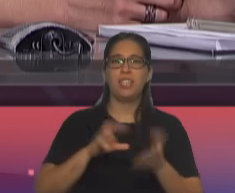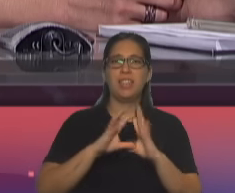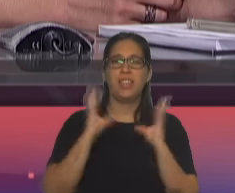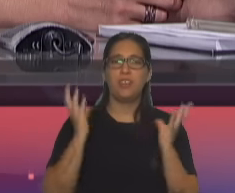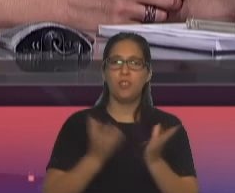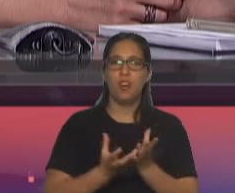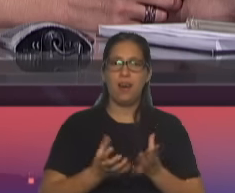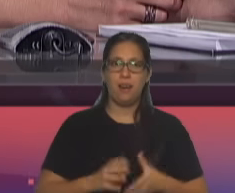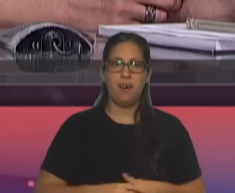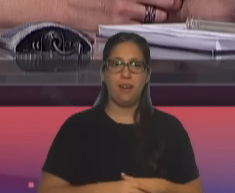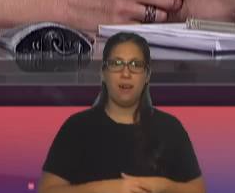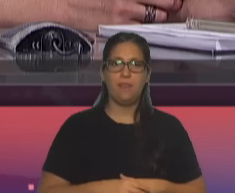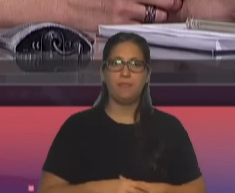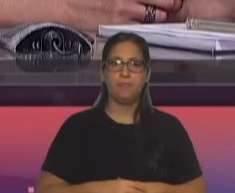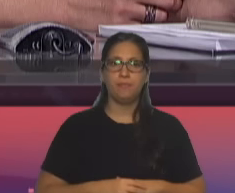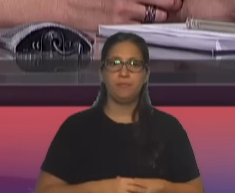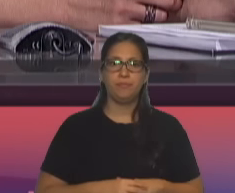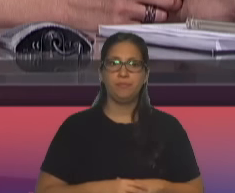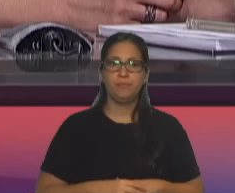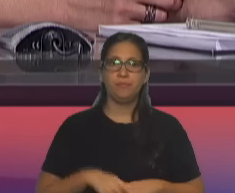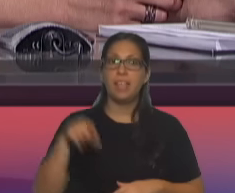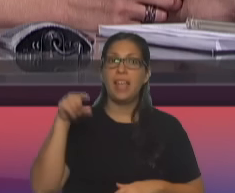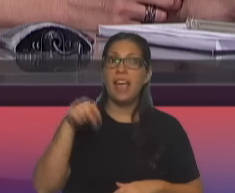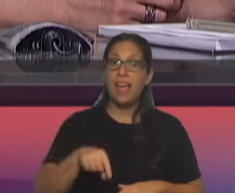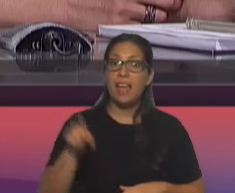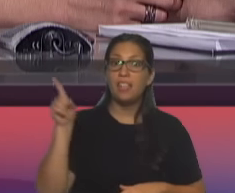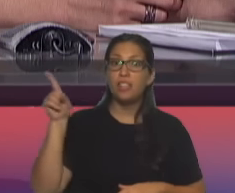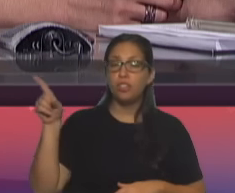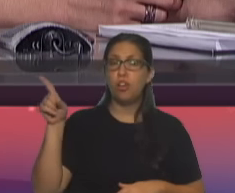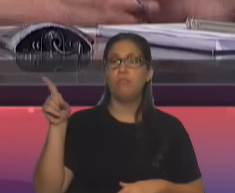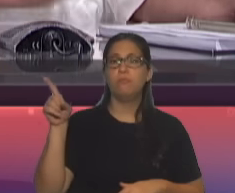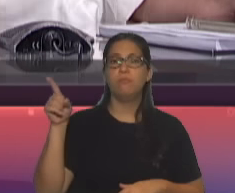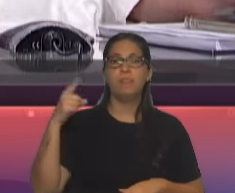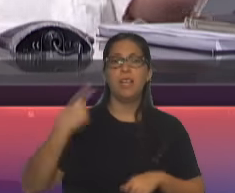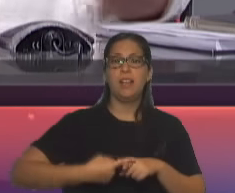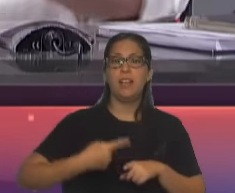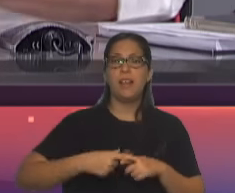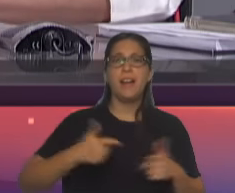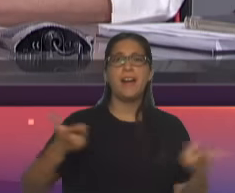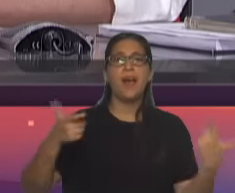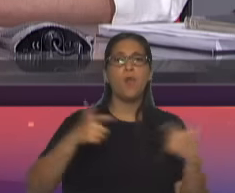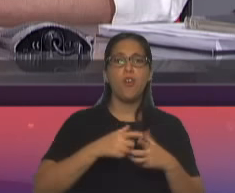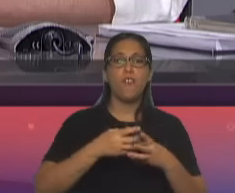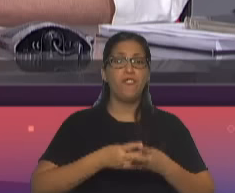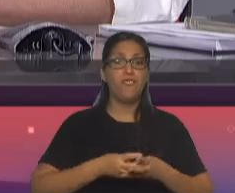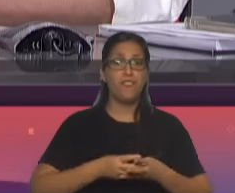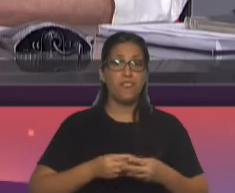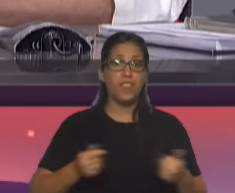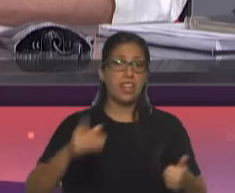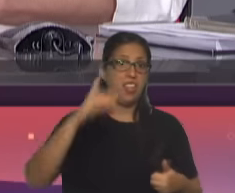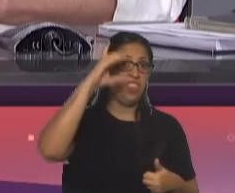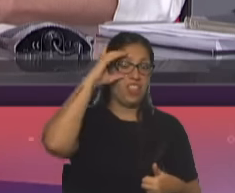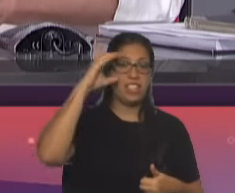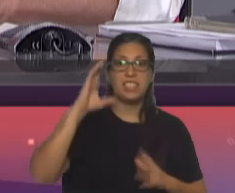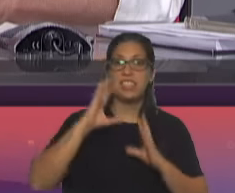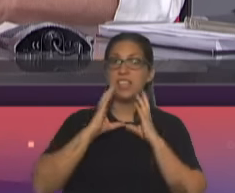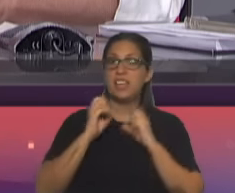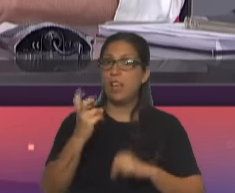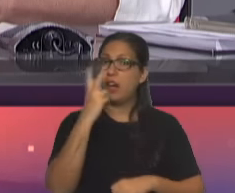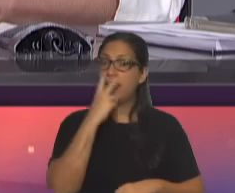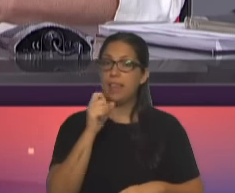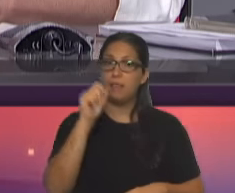Noticias Internacional con Nuria. Bueno, esto sucedía una vez que culminaba esta reunión entre Delcy Rodríguez y el